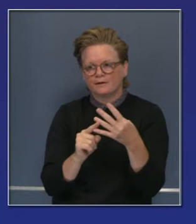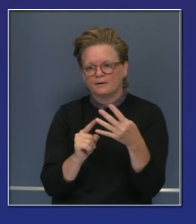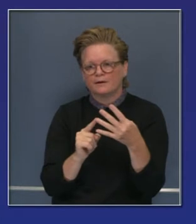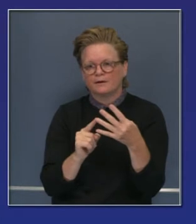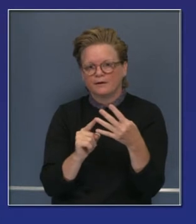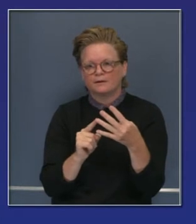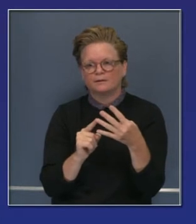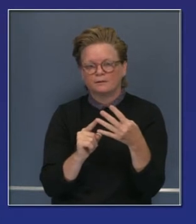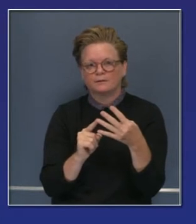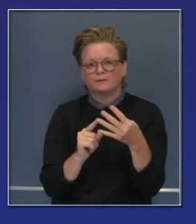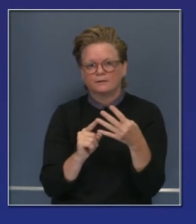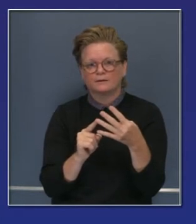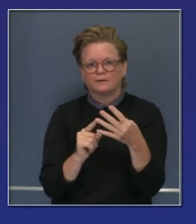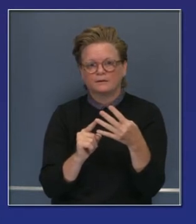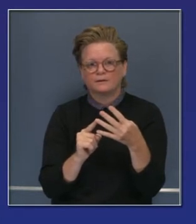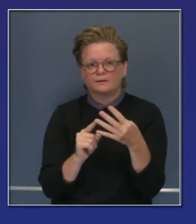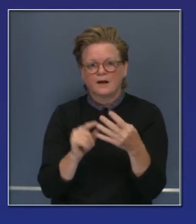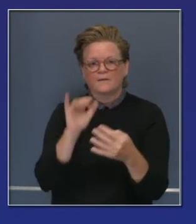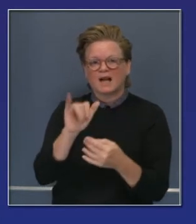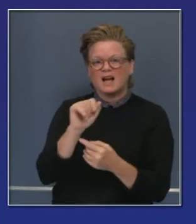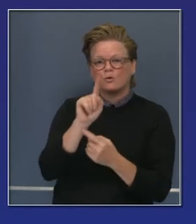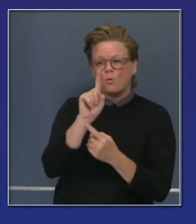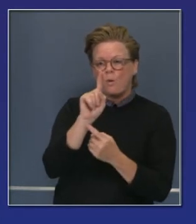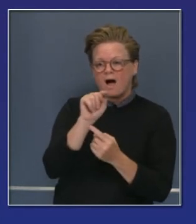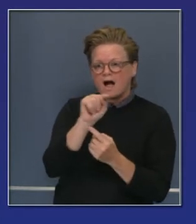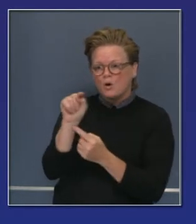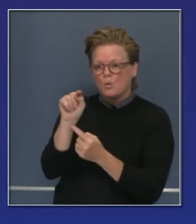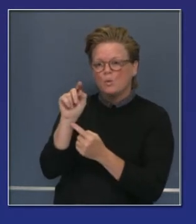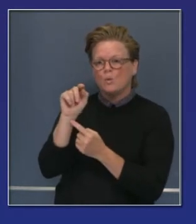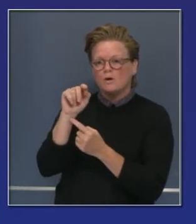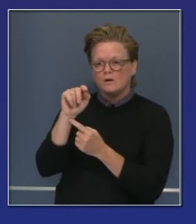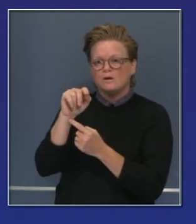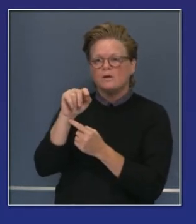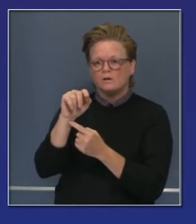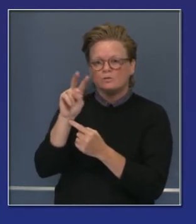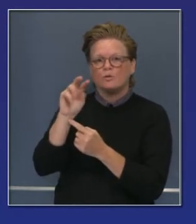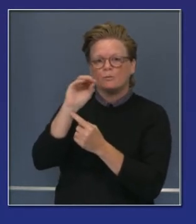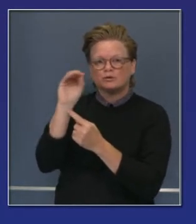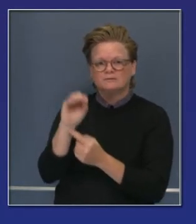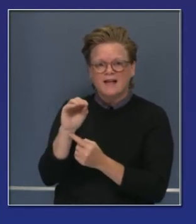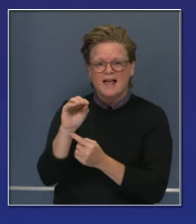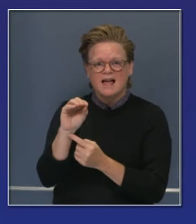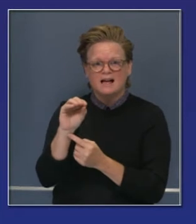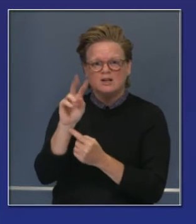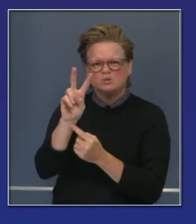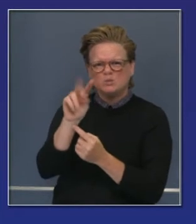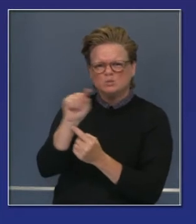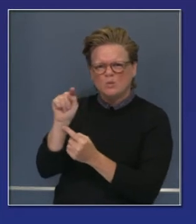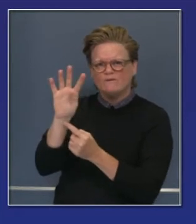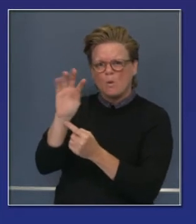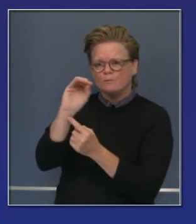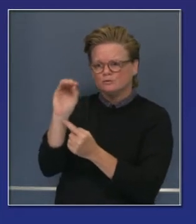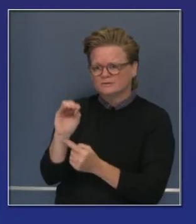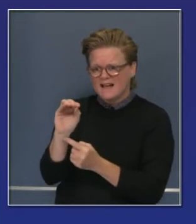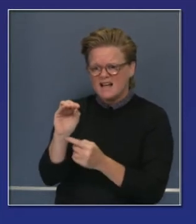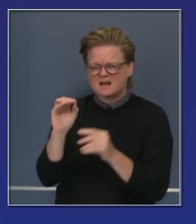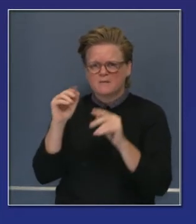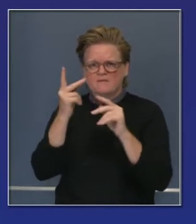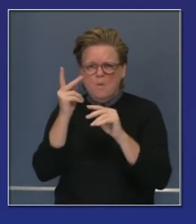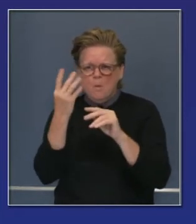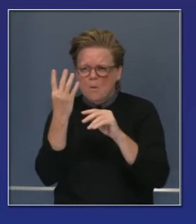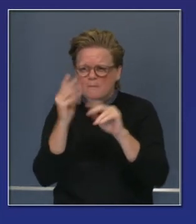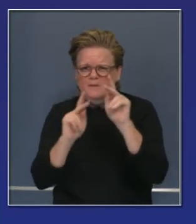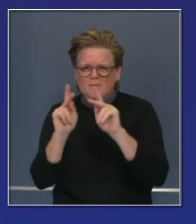del coronavirus. Y eso es con casos nuevos, índices de casos menos de 4 por cada